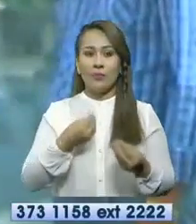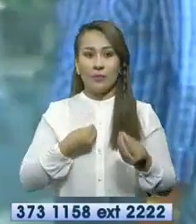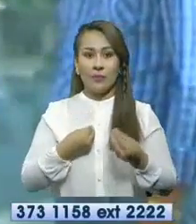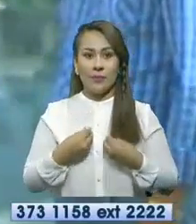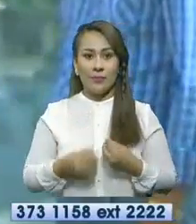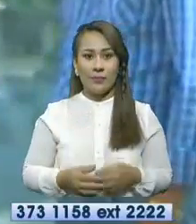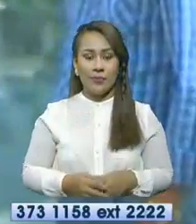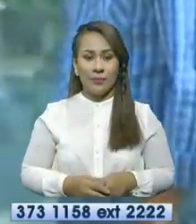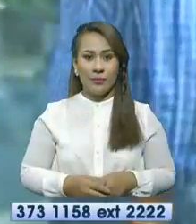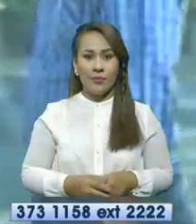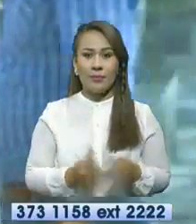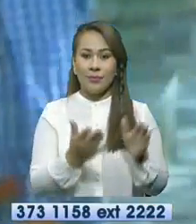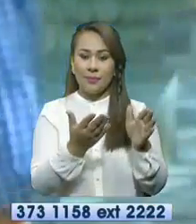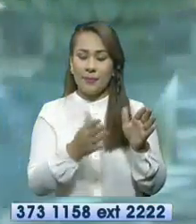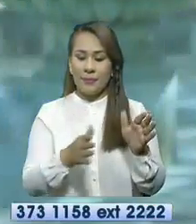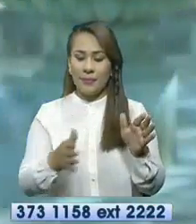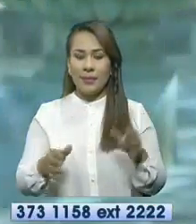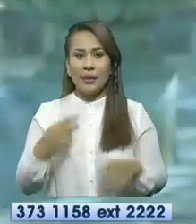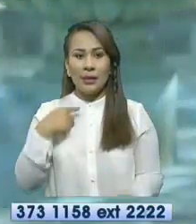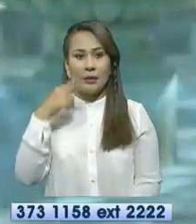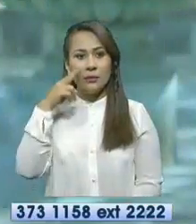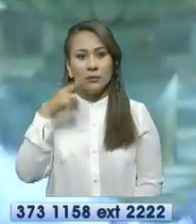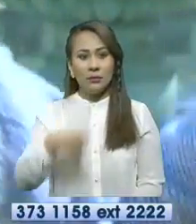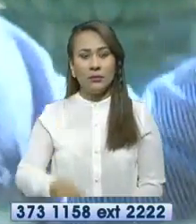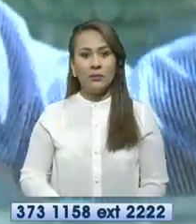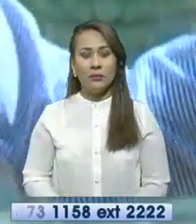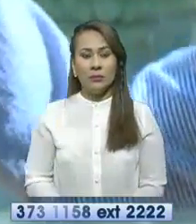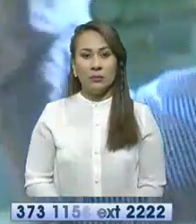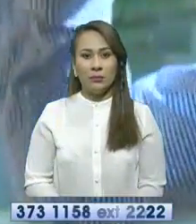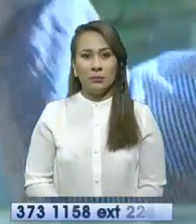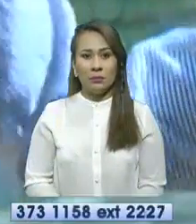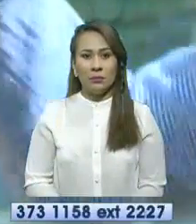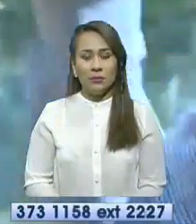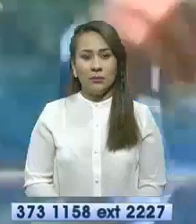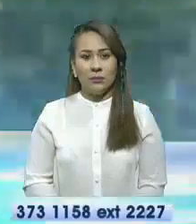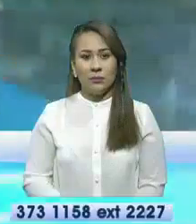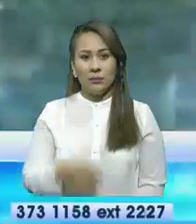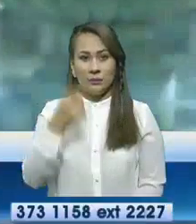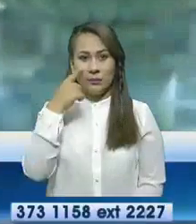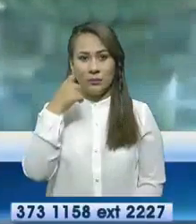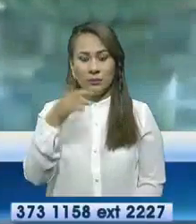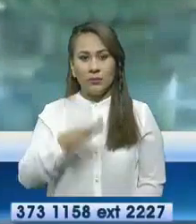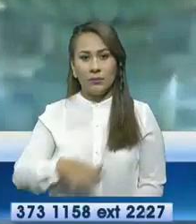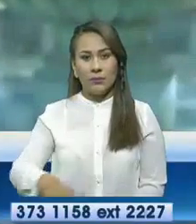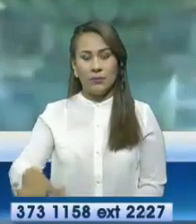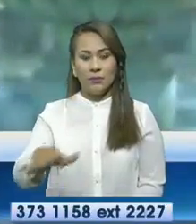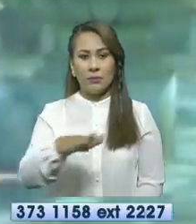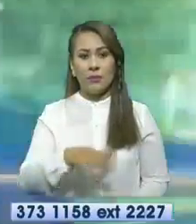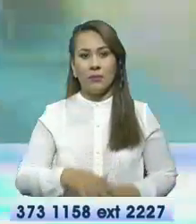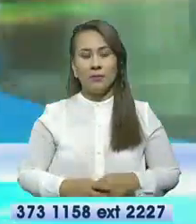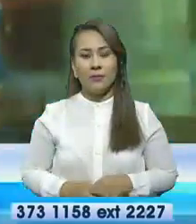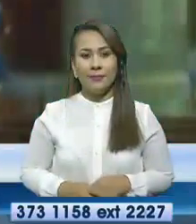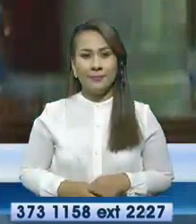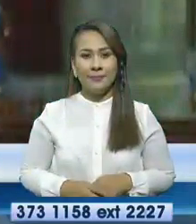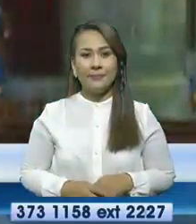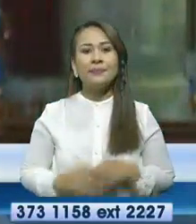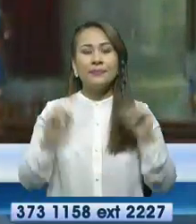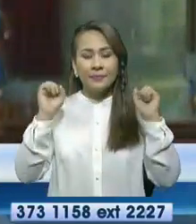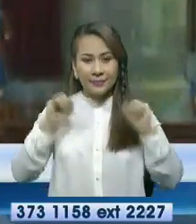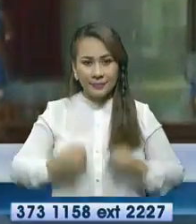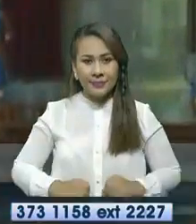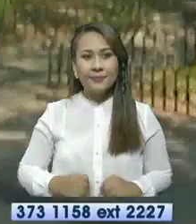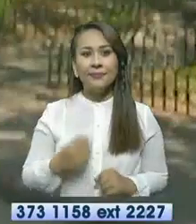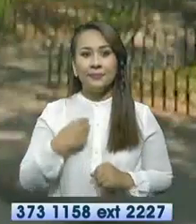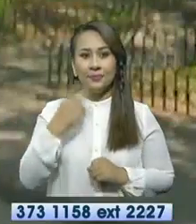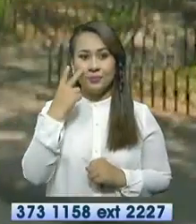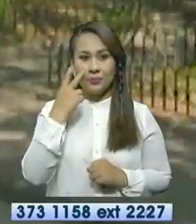desde Santo Domingo y Esmeraldas, siguiendo el curso del río Guayabamba que desemboca en el río Esmeralda. Una comunidad muy